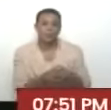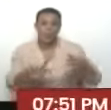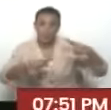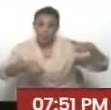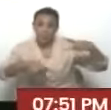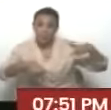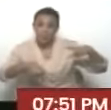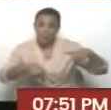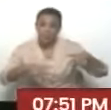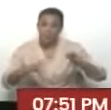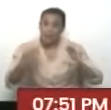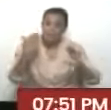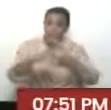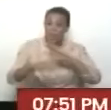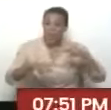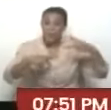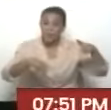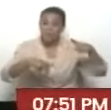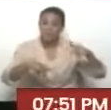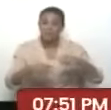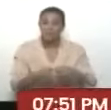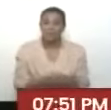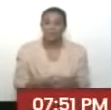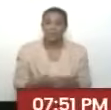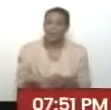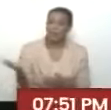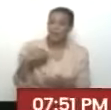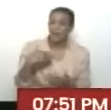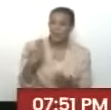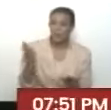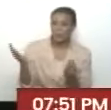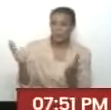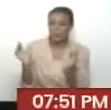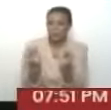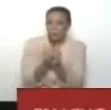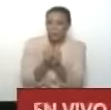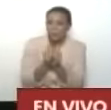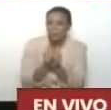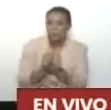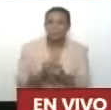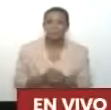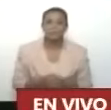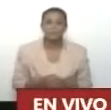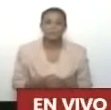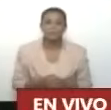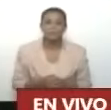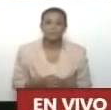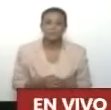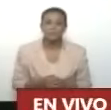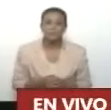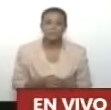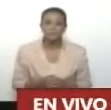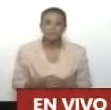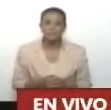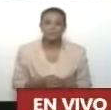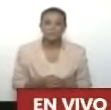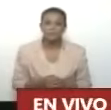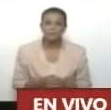No. ¿Sí? Vente para acá, Dolores. Aquí, eso. Vente para acá.